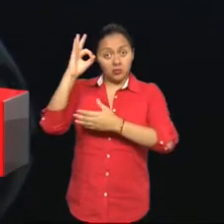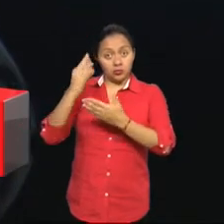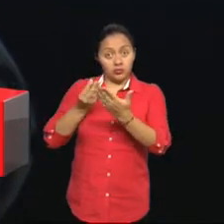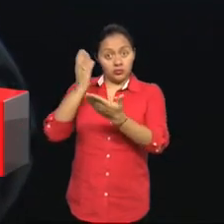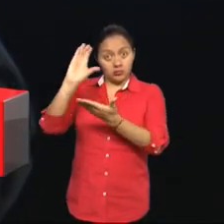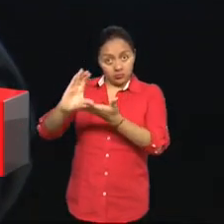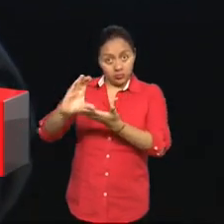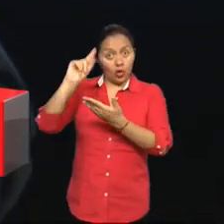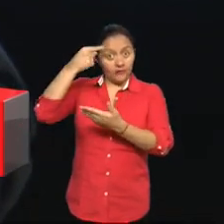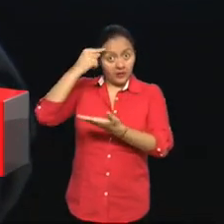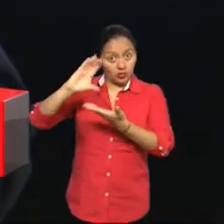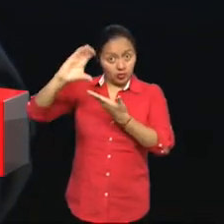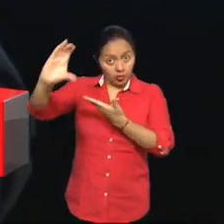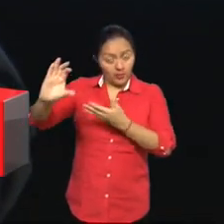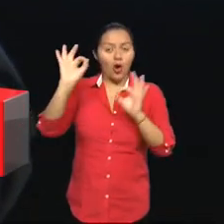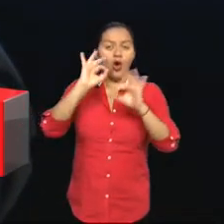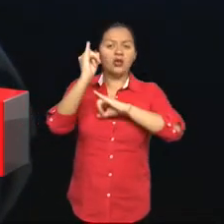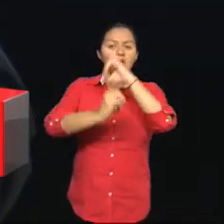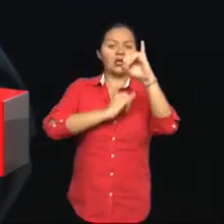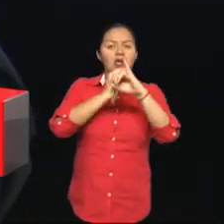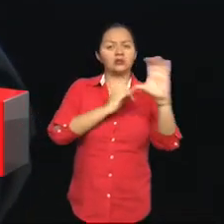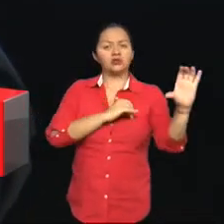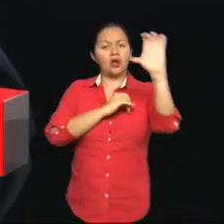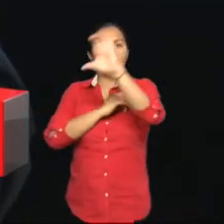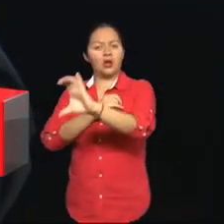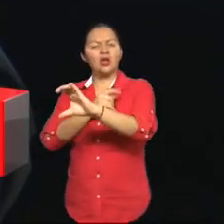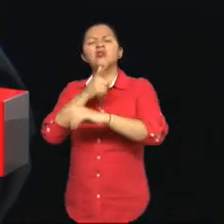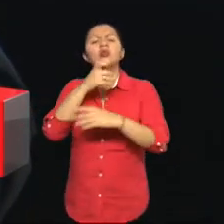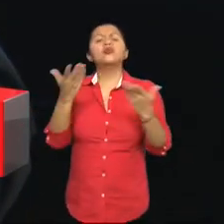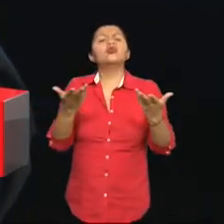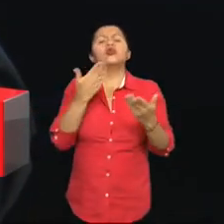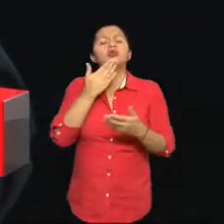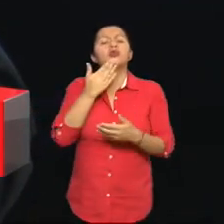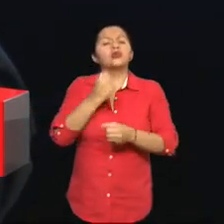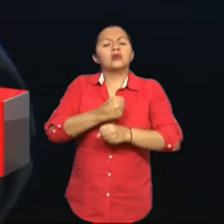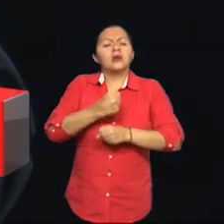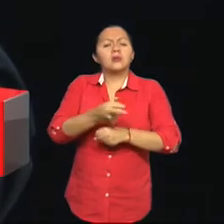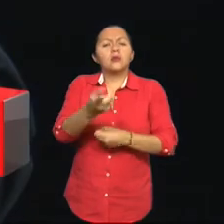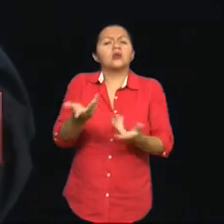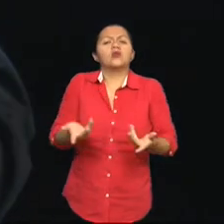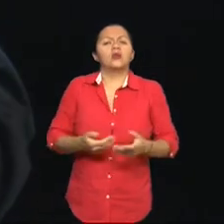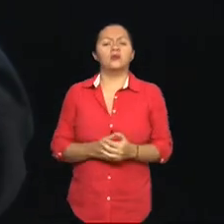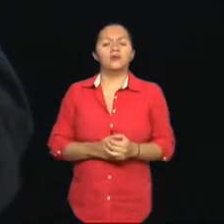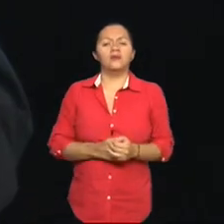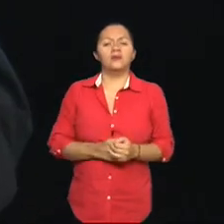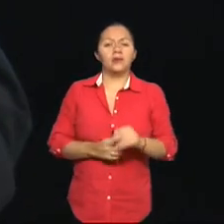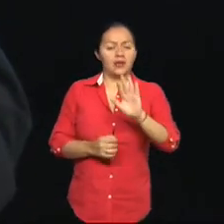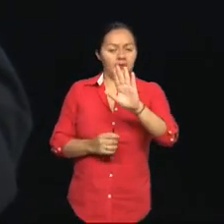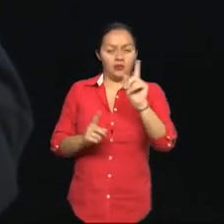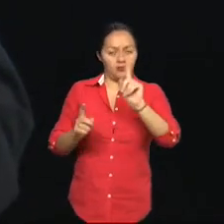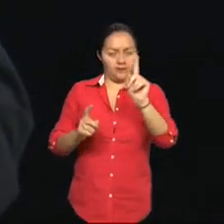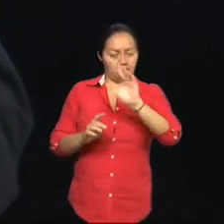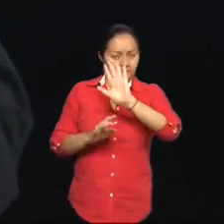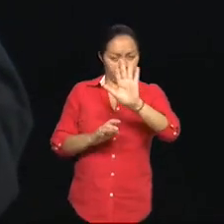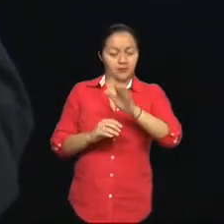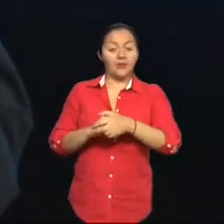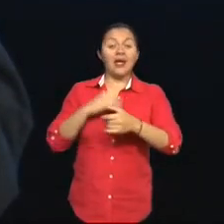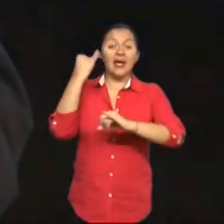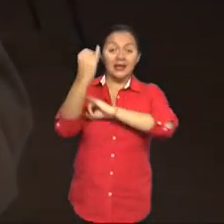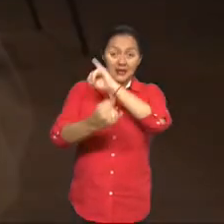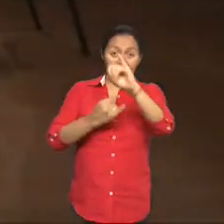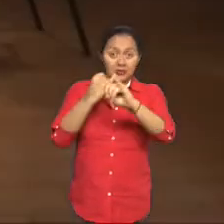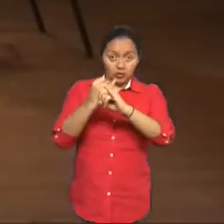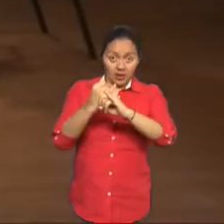tiene un aporte internacional por parte del Comité Olímpico Mundial o no funciona así? No. A nivel internacional hay